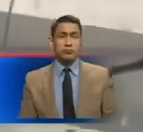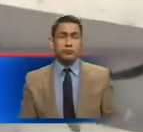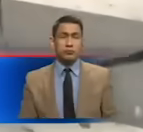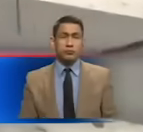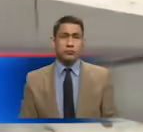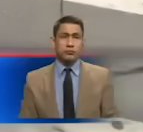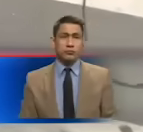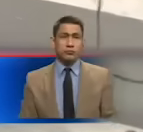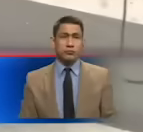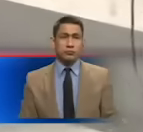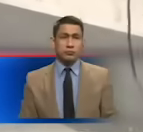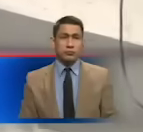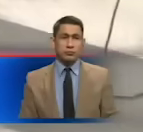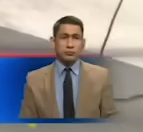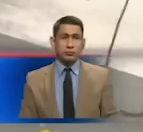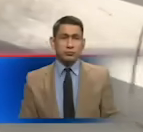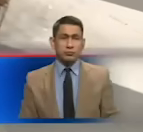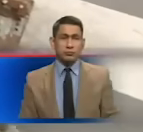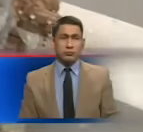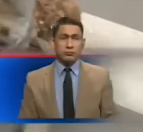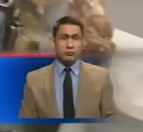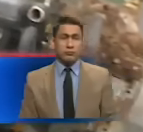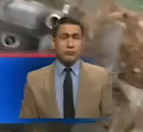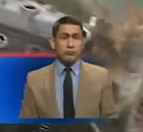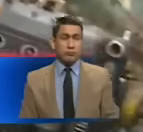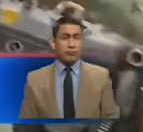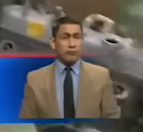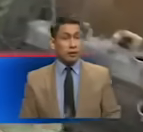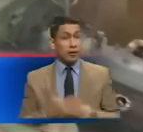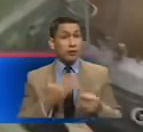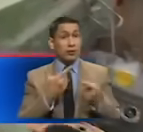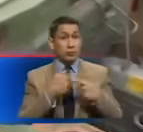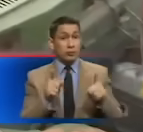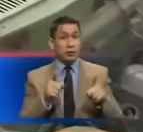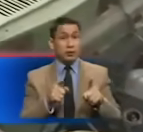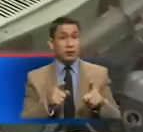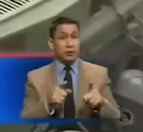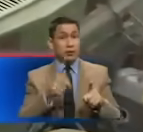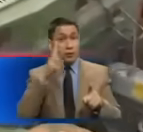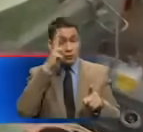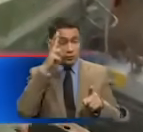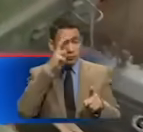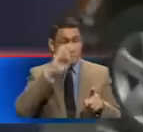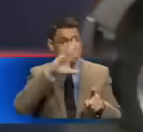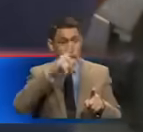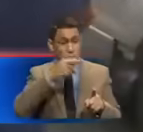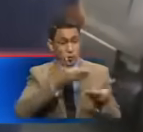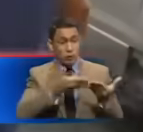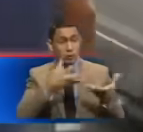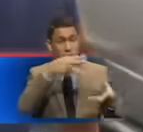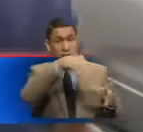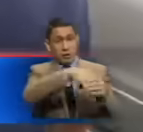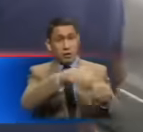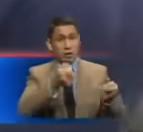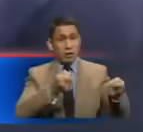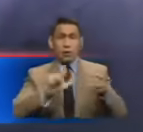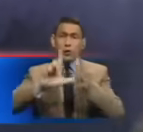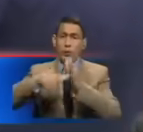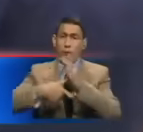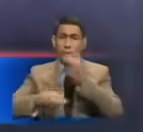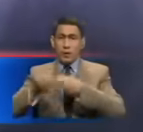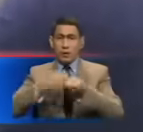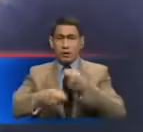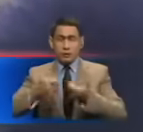Todavía hay plata, ahí hay aluminio y chatarra bastante. Al frente, miren esos carros viejos. Están abandonados esos carros